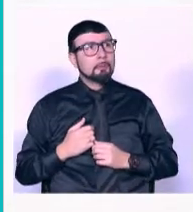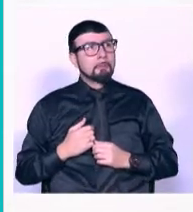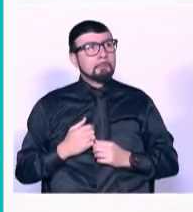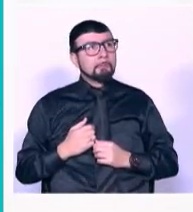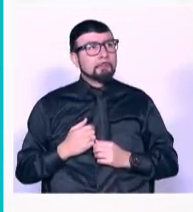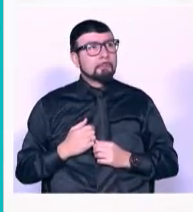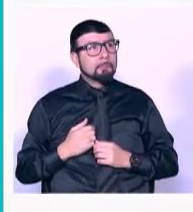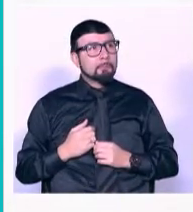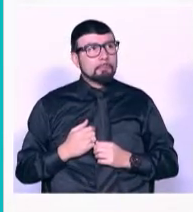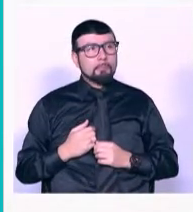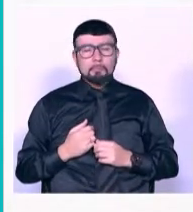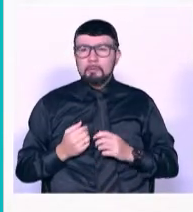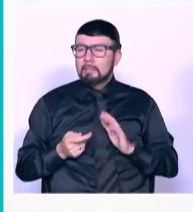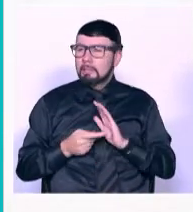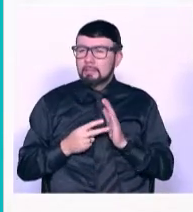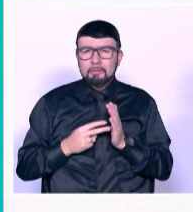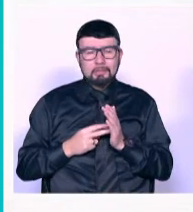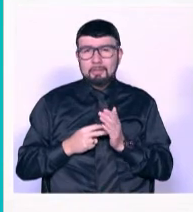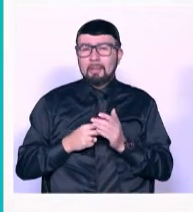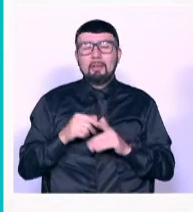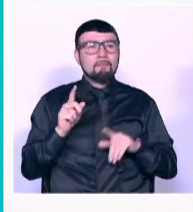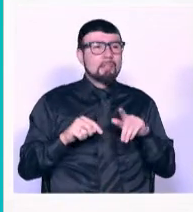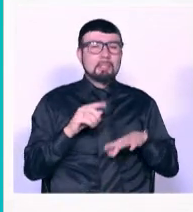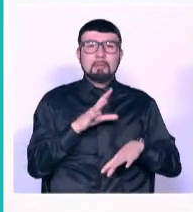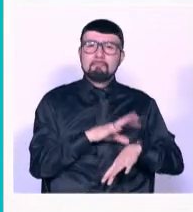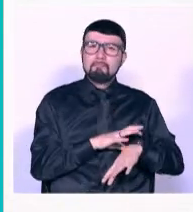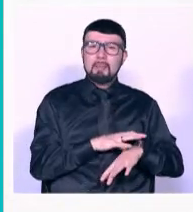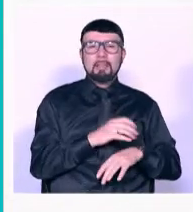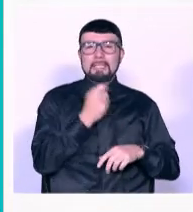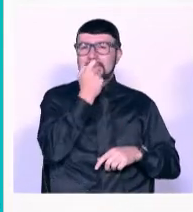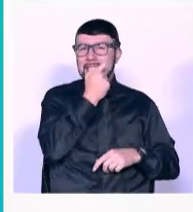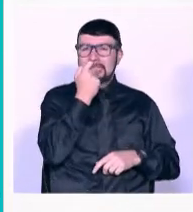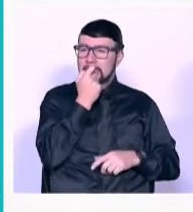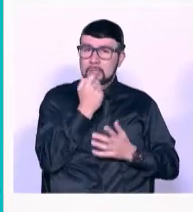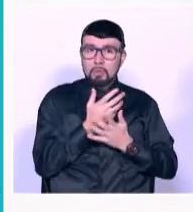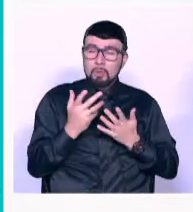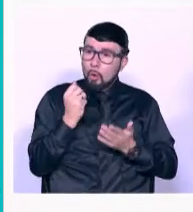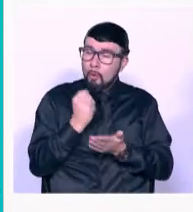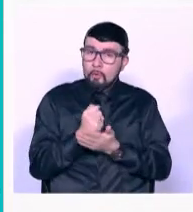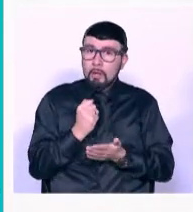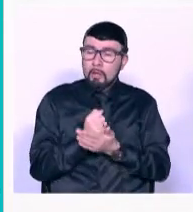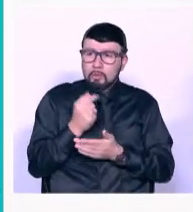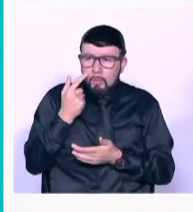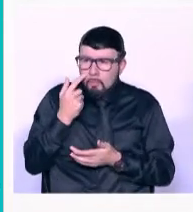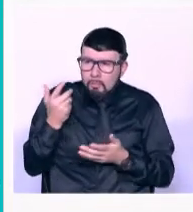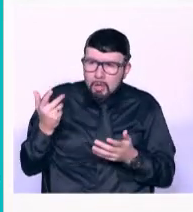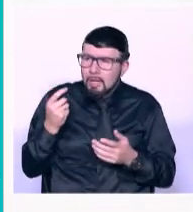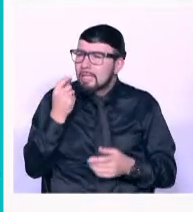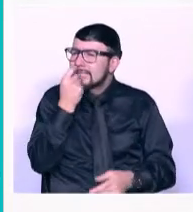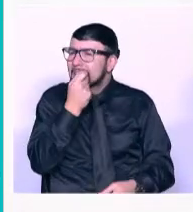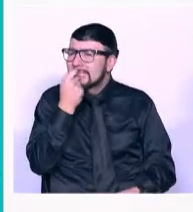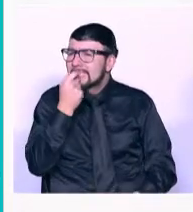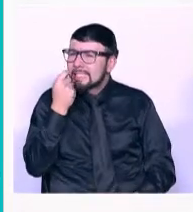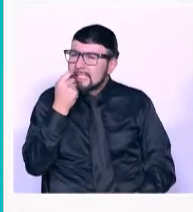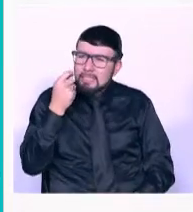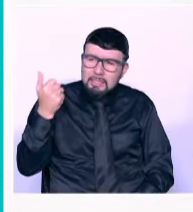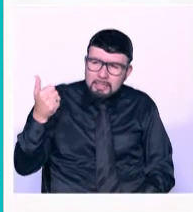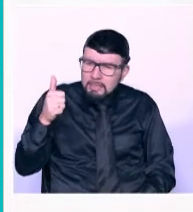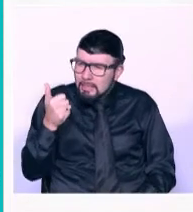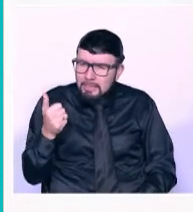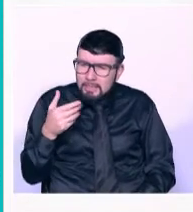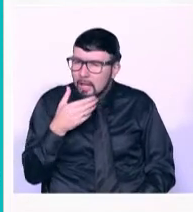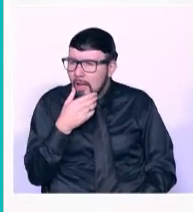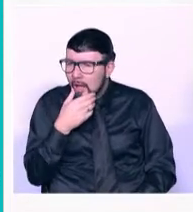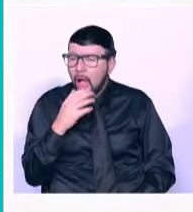como una obligación de los médicos y de los odontólogos mirar la oclusión del paciente, porque vamos a hacer que el